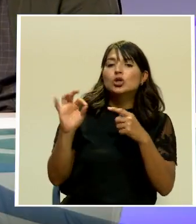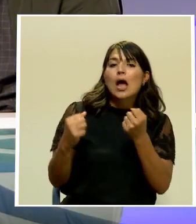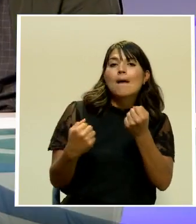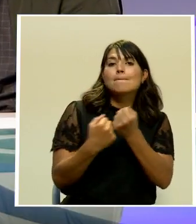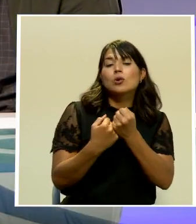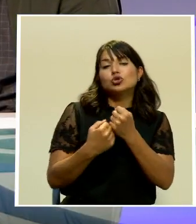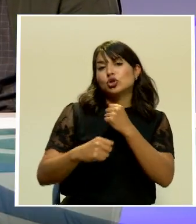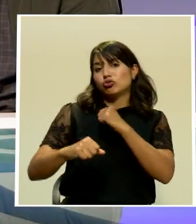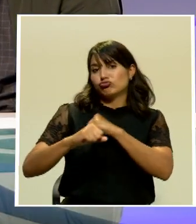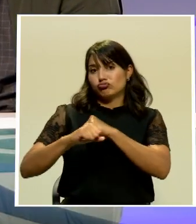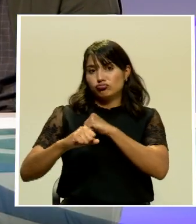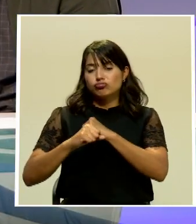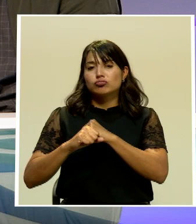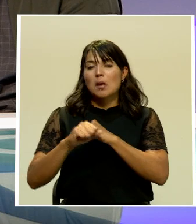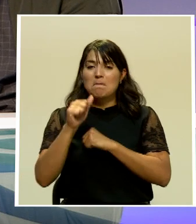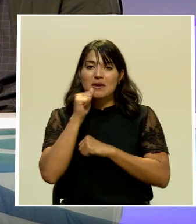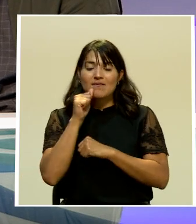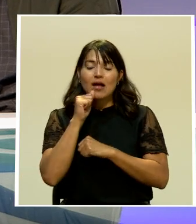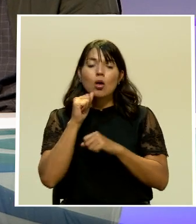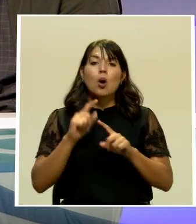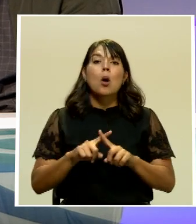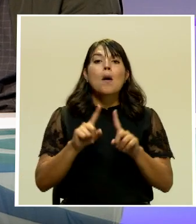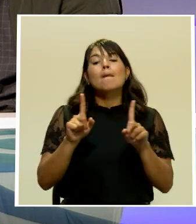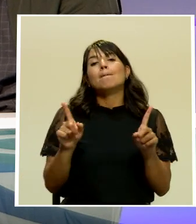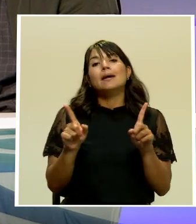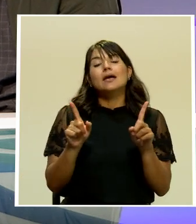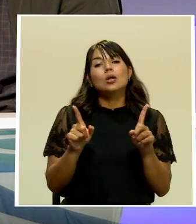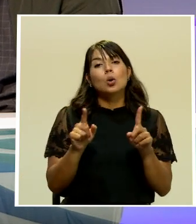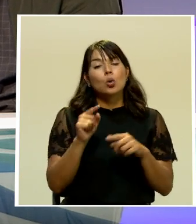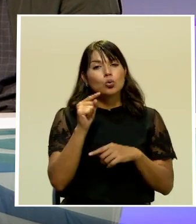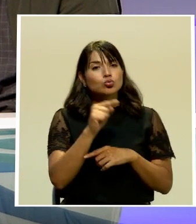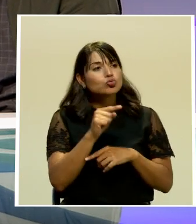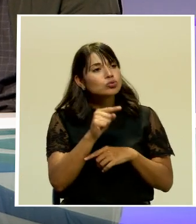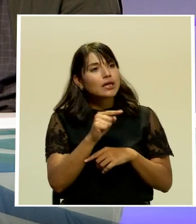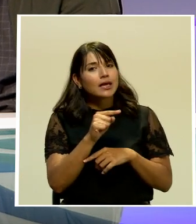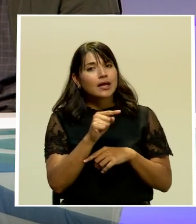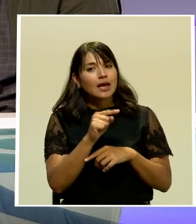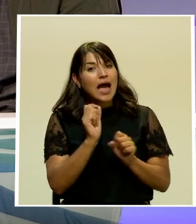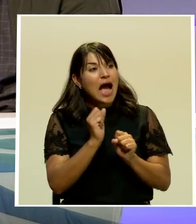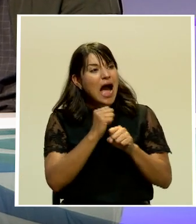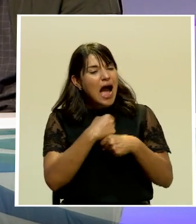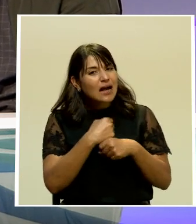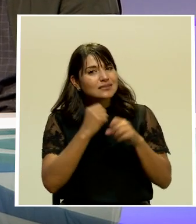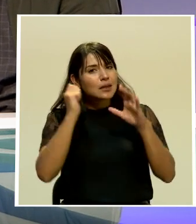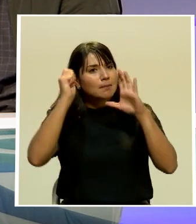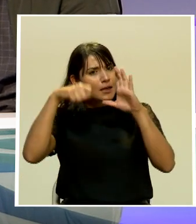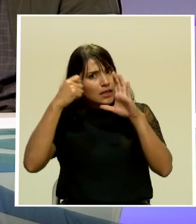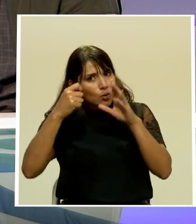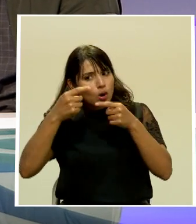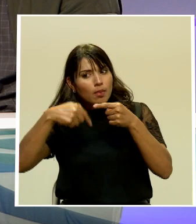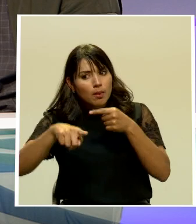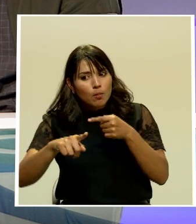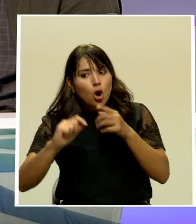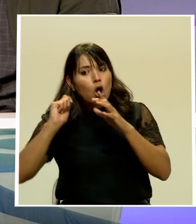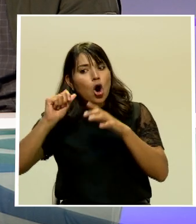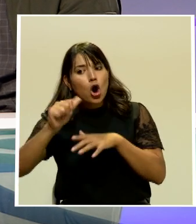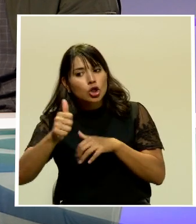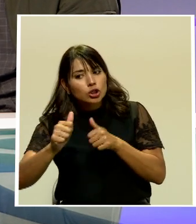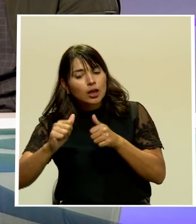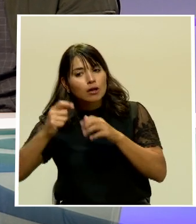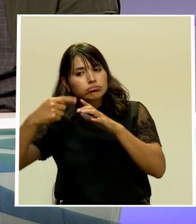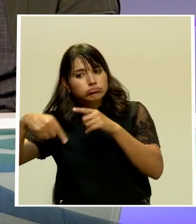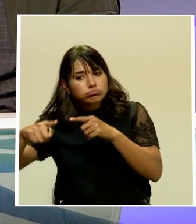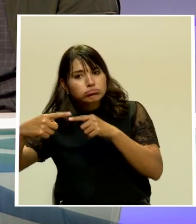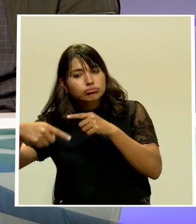privado. Sin embargo, vos venís haciendo básicamente una peli detrás de otra. ¿Cómo te